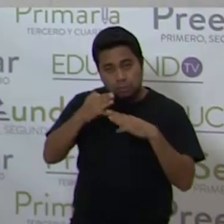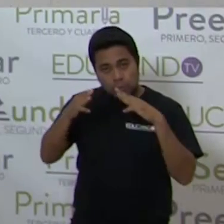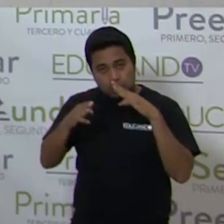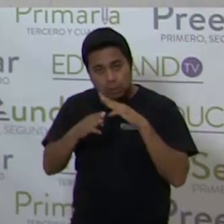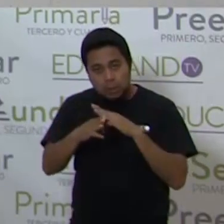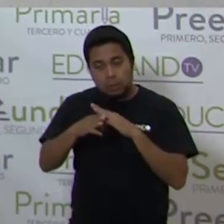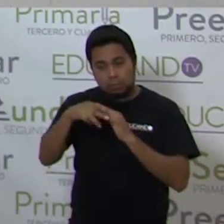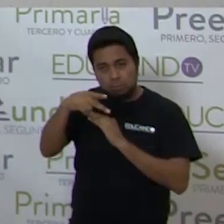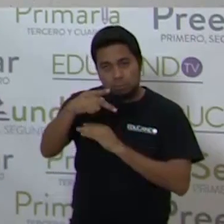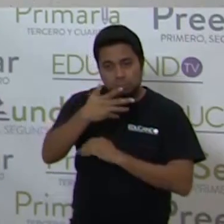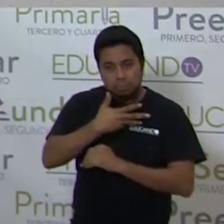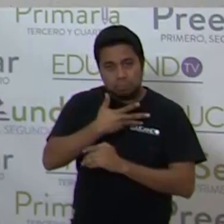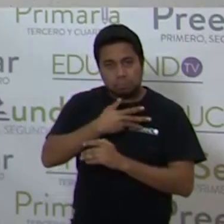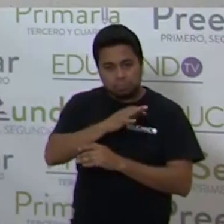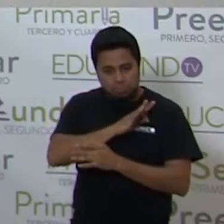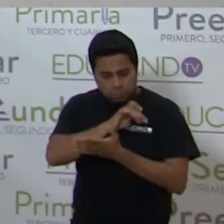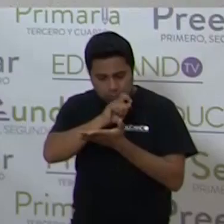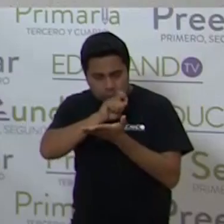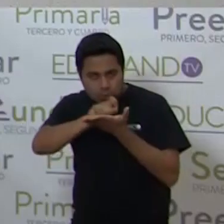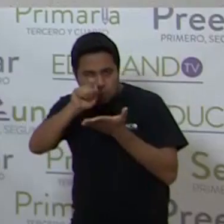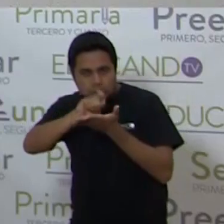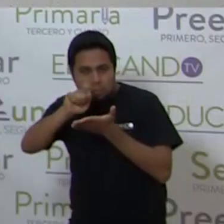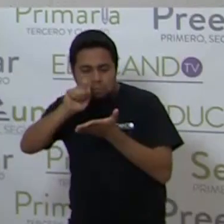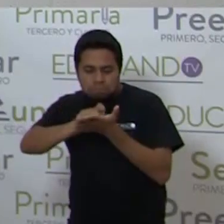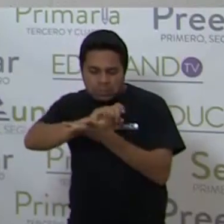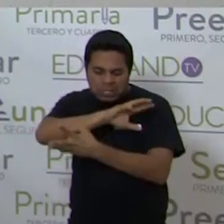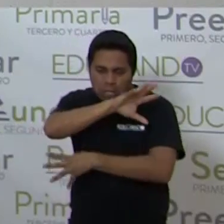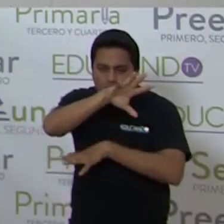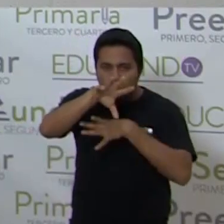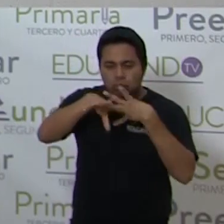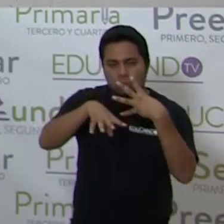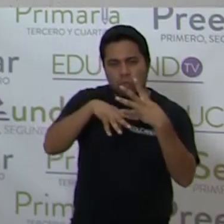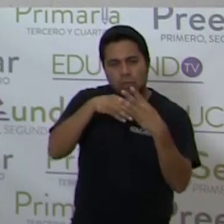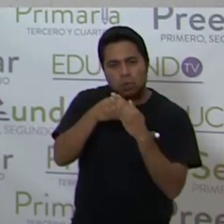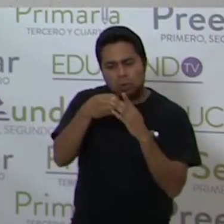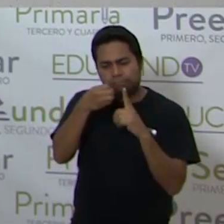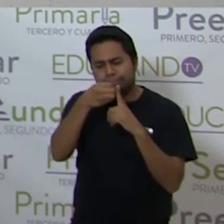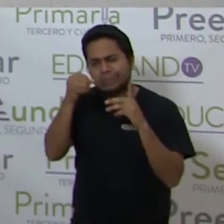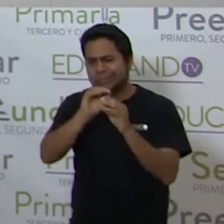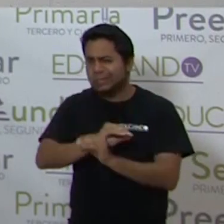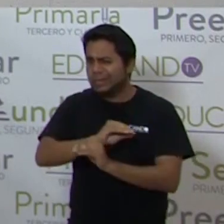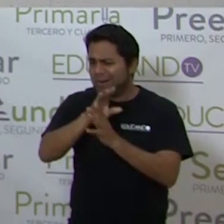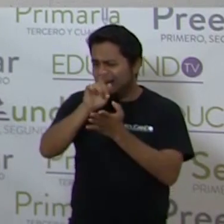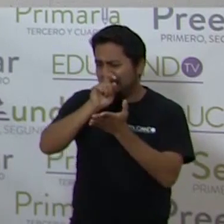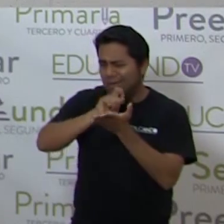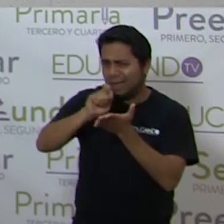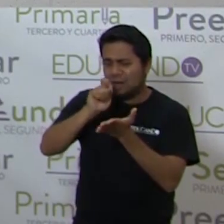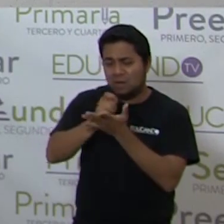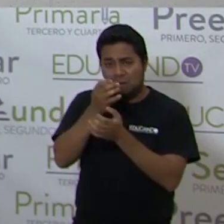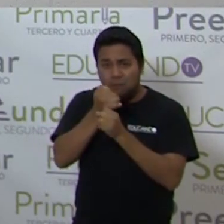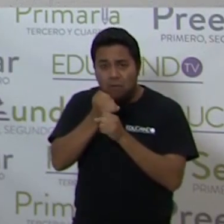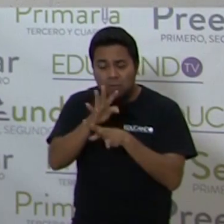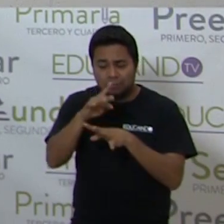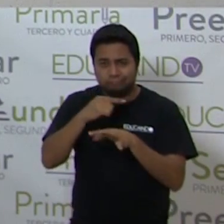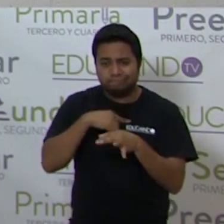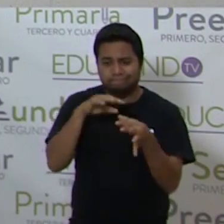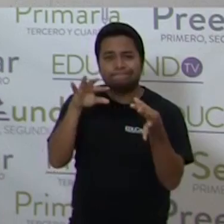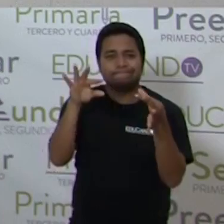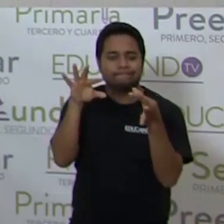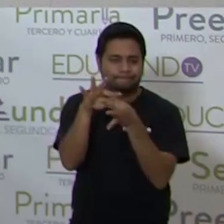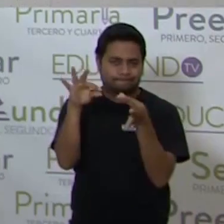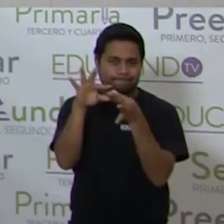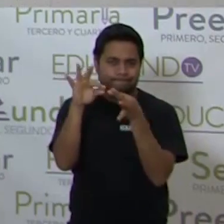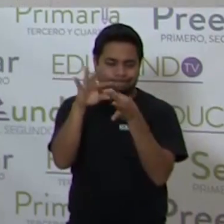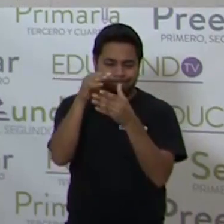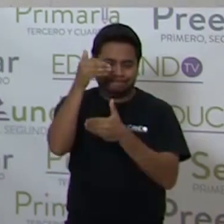materiales escolares puedas anotar, organizar o esquematizar de forma coherente y sencilla toda la información que vamos a estar trabajando a